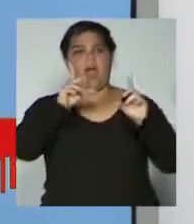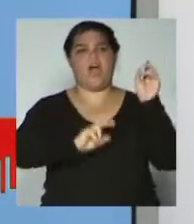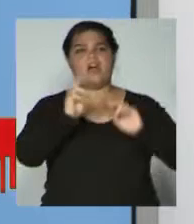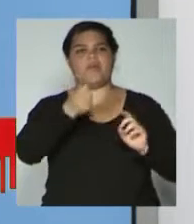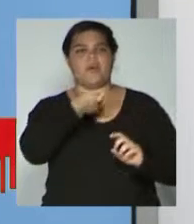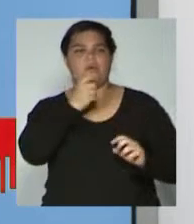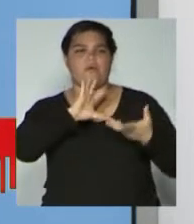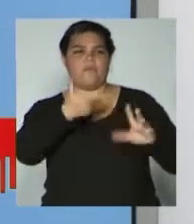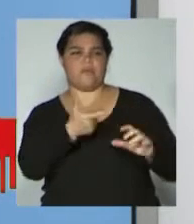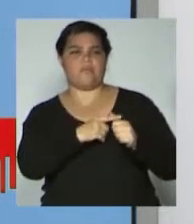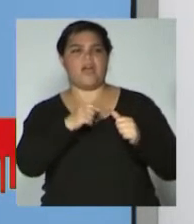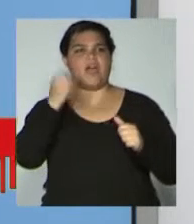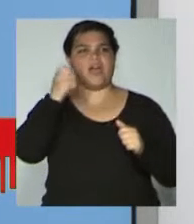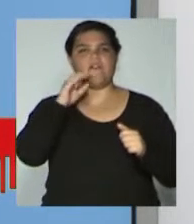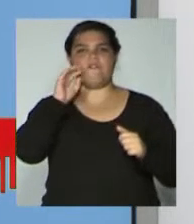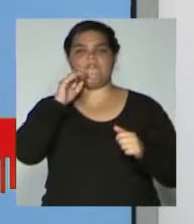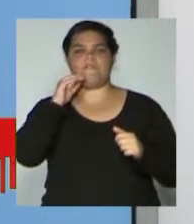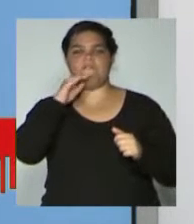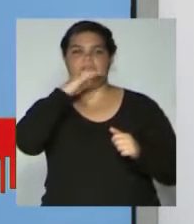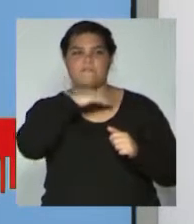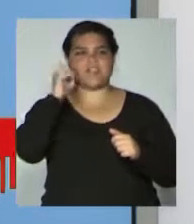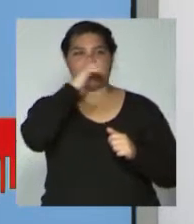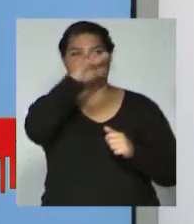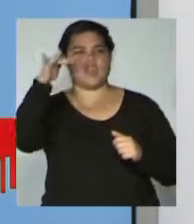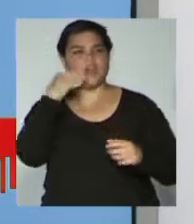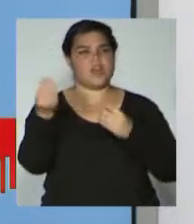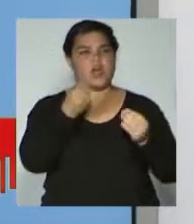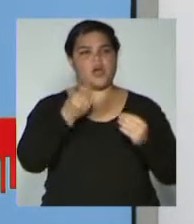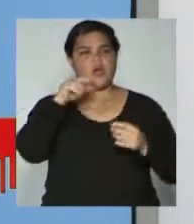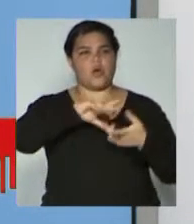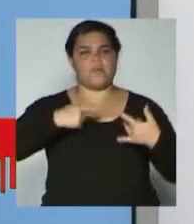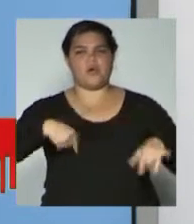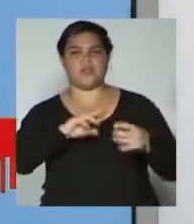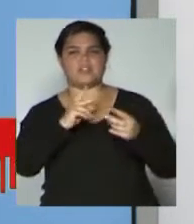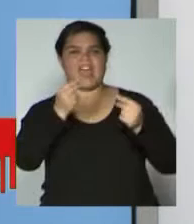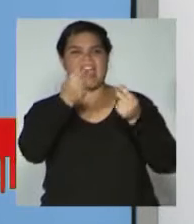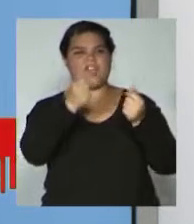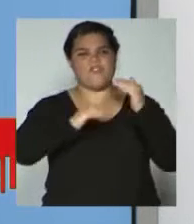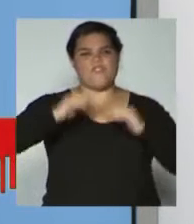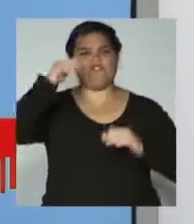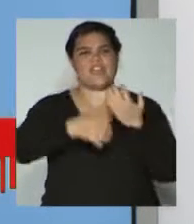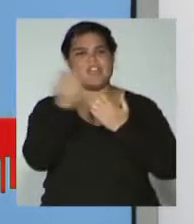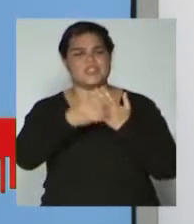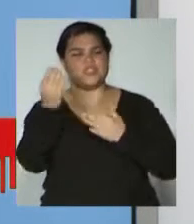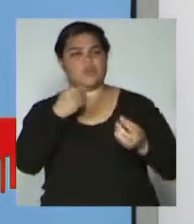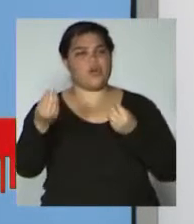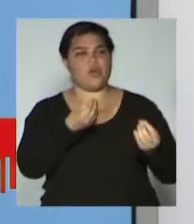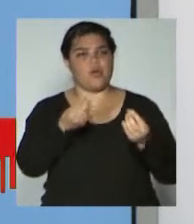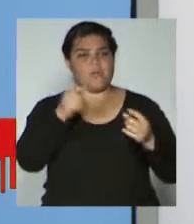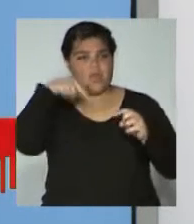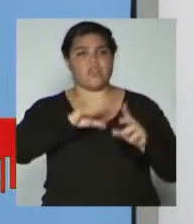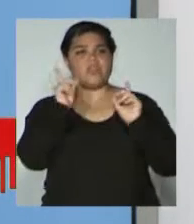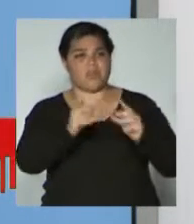ahí como eje de discusión sobre por ahí el atraso cambiario y la inflación de los últimos años. ¿Esto también se tiene en discusión